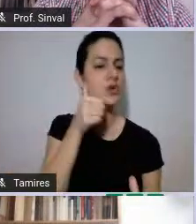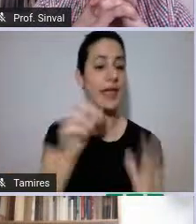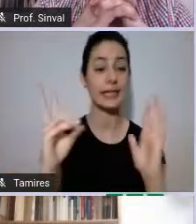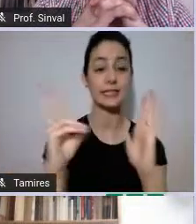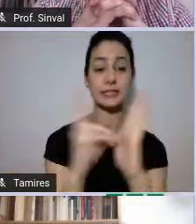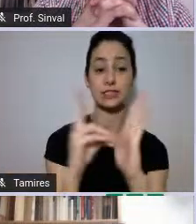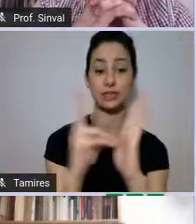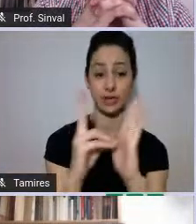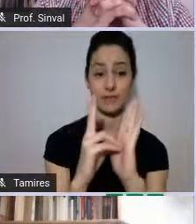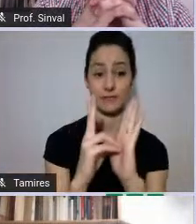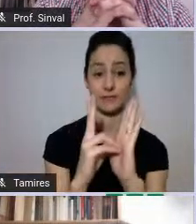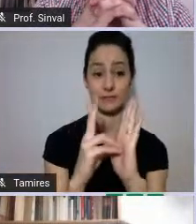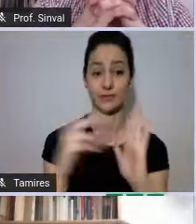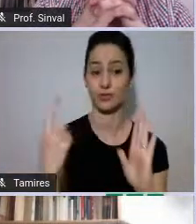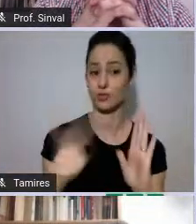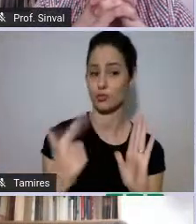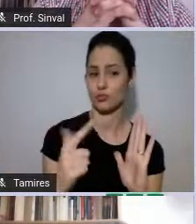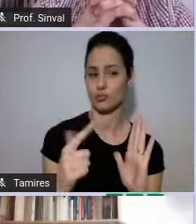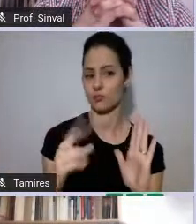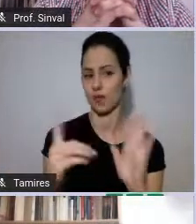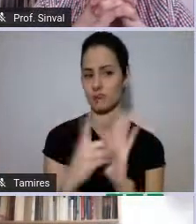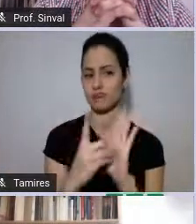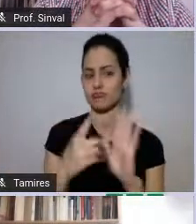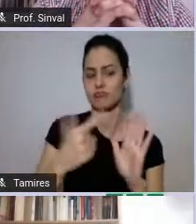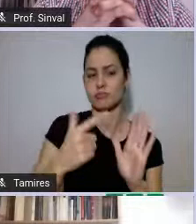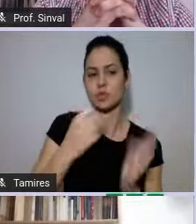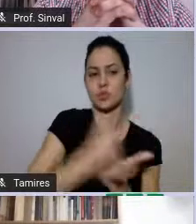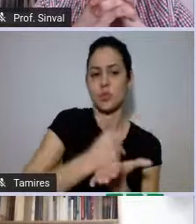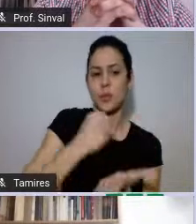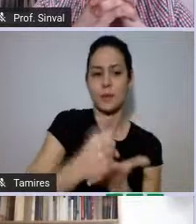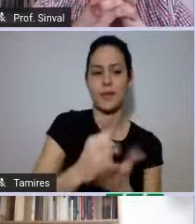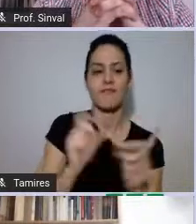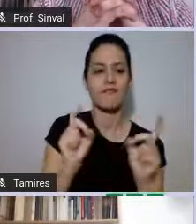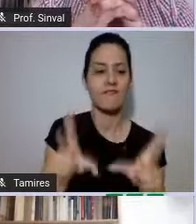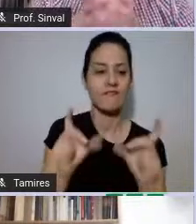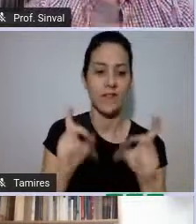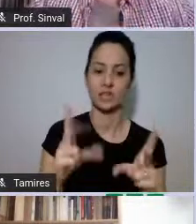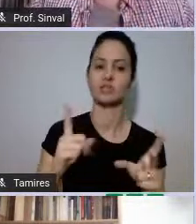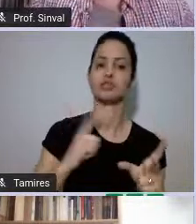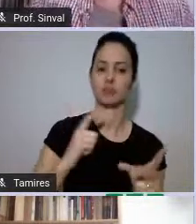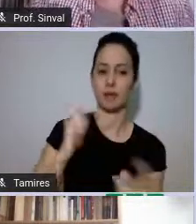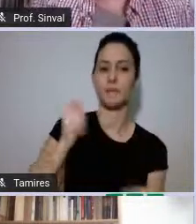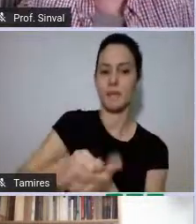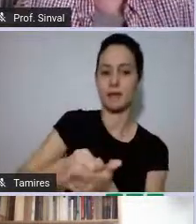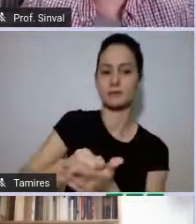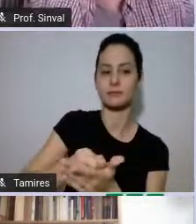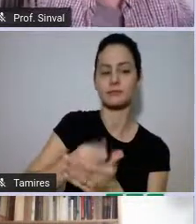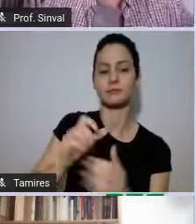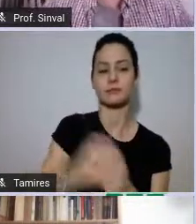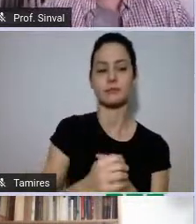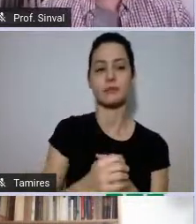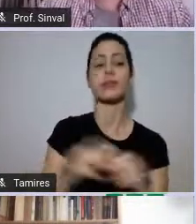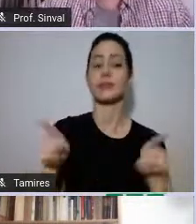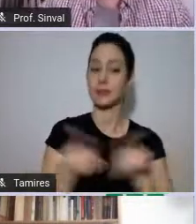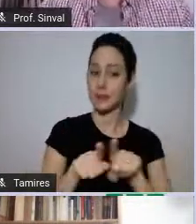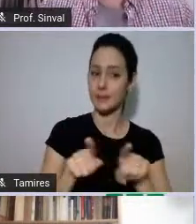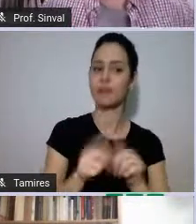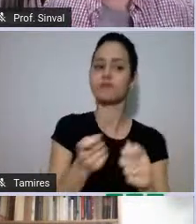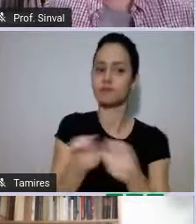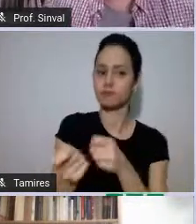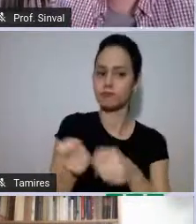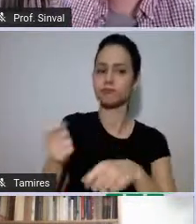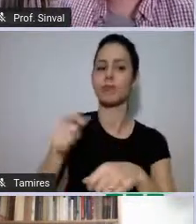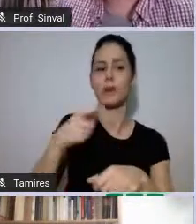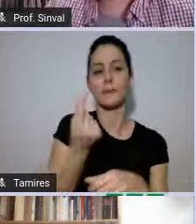que no acceden a una habilitación a la venta en las calles. La venta en las calles que también estaba regulada en